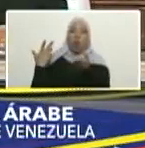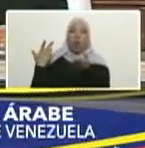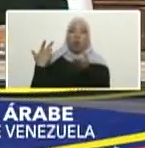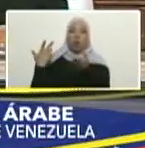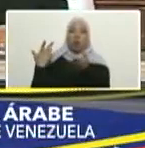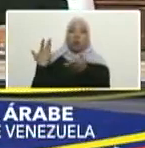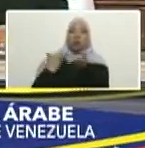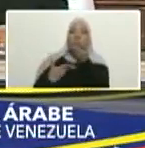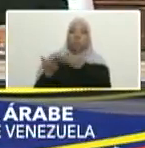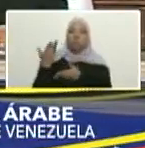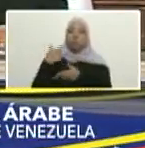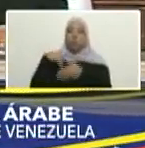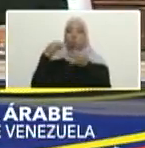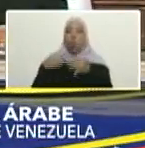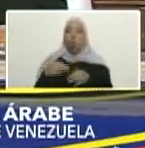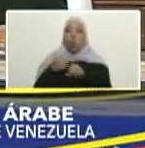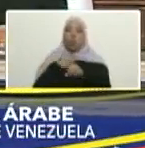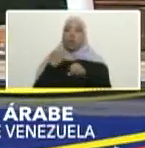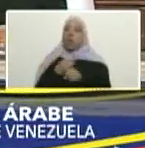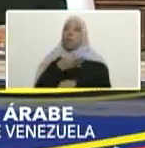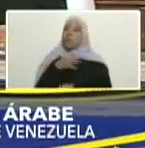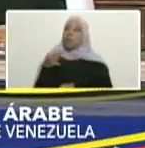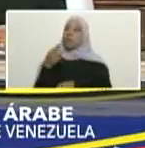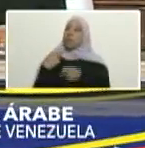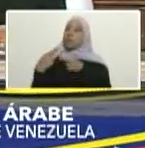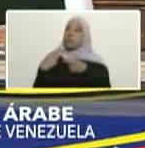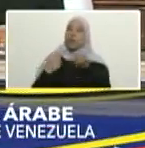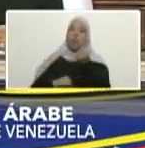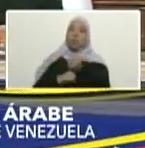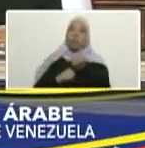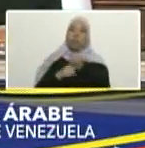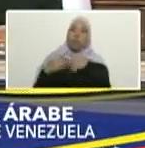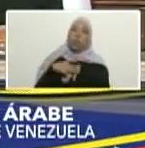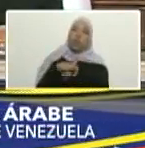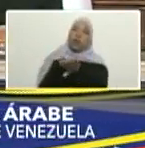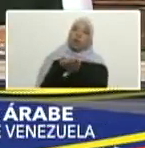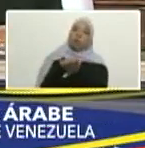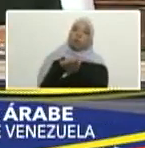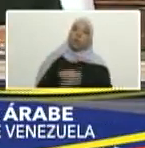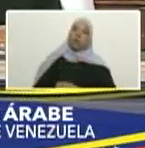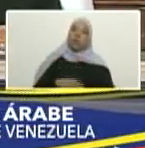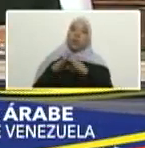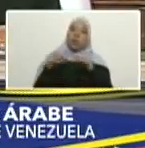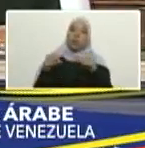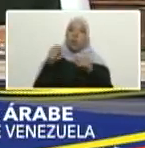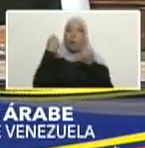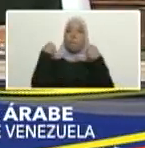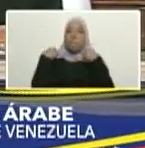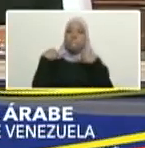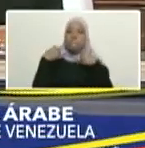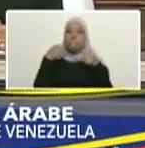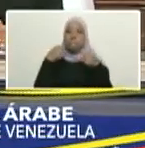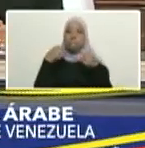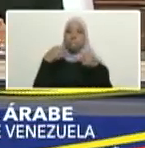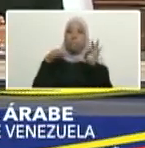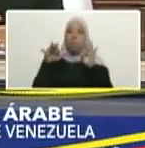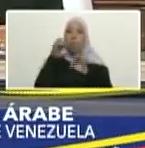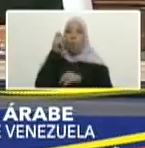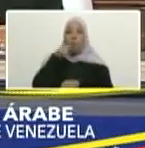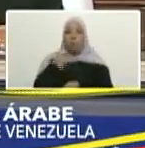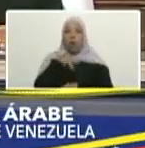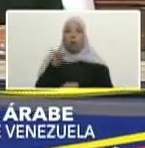tenemos que garantizarle excelentes relaciones de cooperación integral en términos prácticos y que los